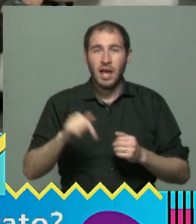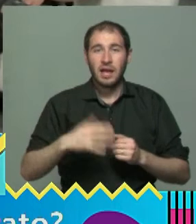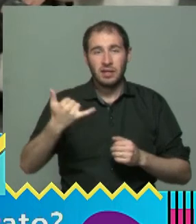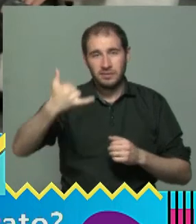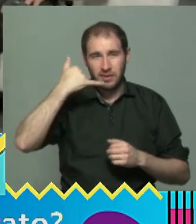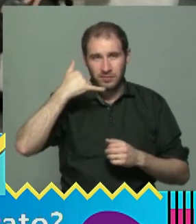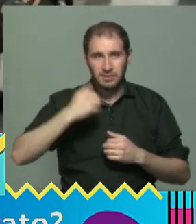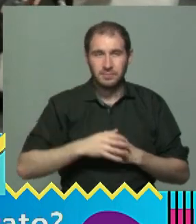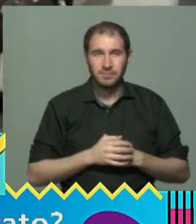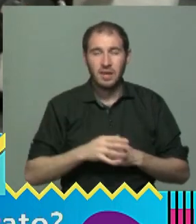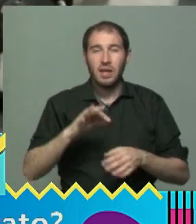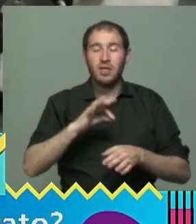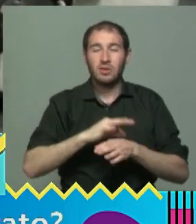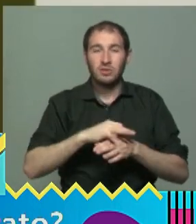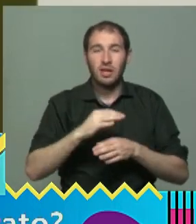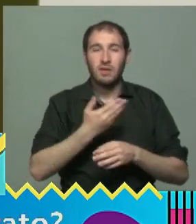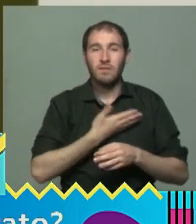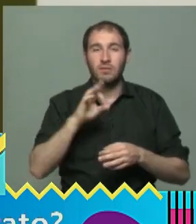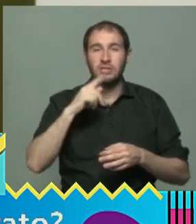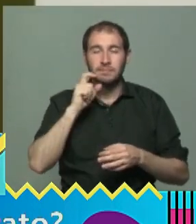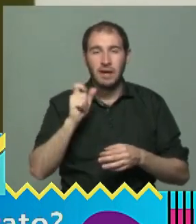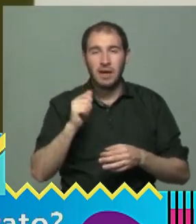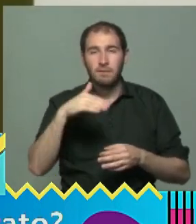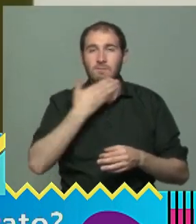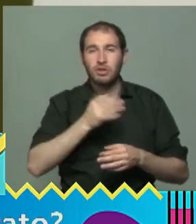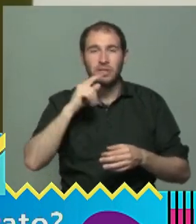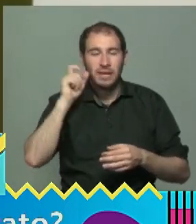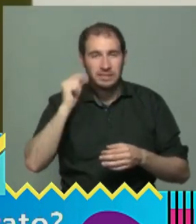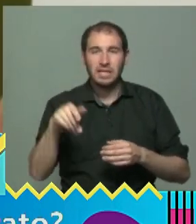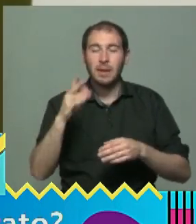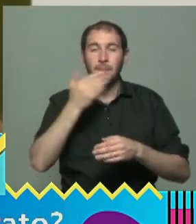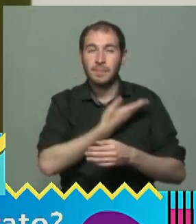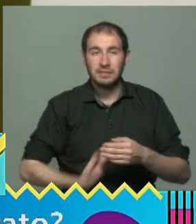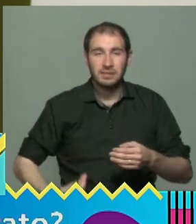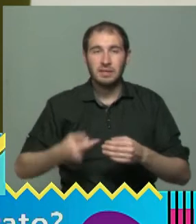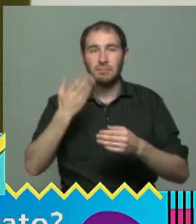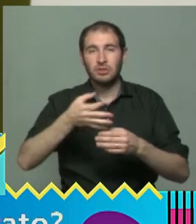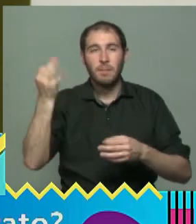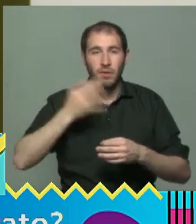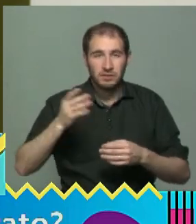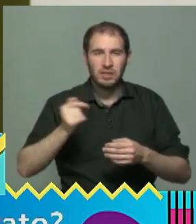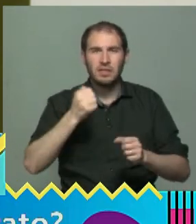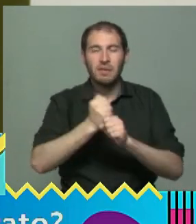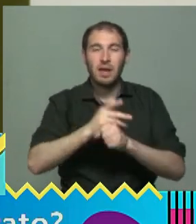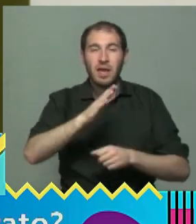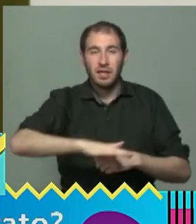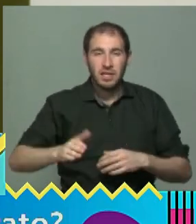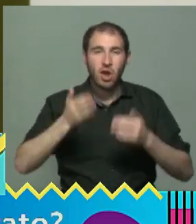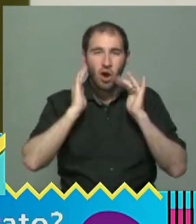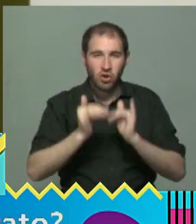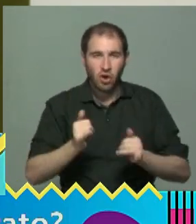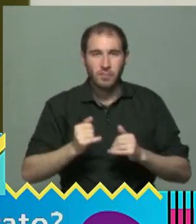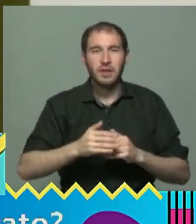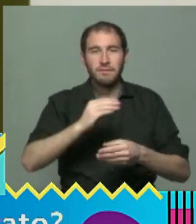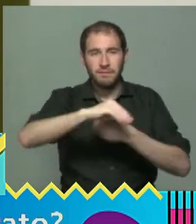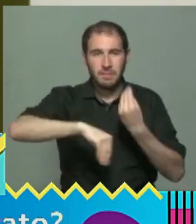en comunicación telefónica a la doctora María Fontemaki, ella es presidenta de la Asociación de Magistrados, Funcionarios Profesionales y Operadores de Niñez, Adolescencia